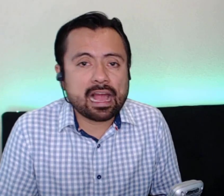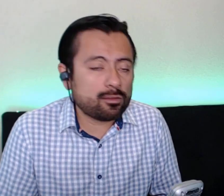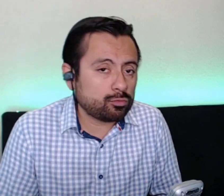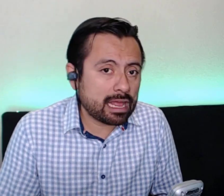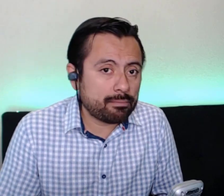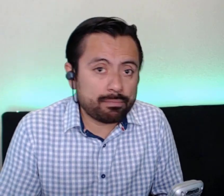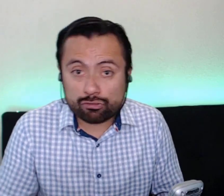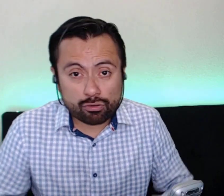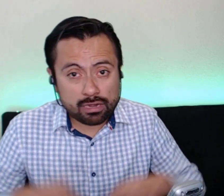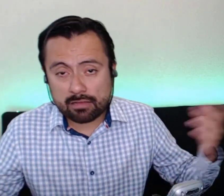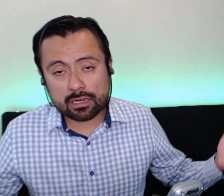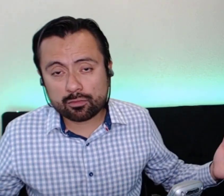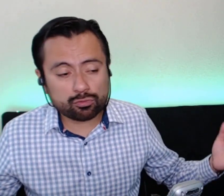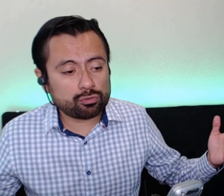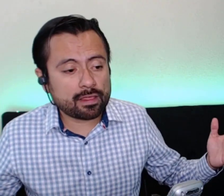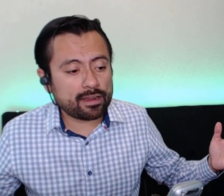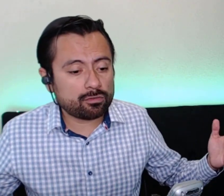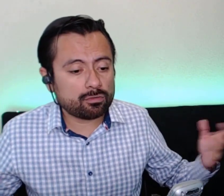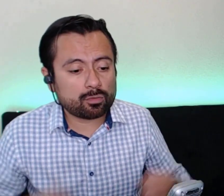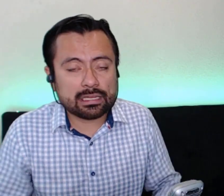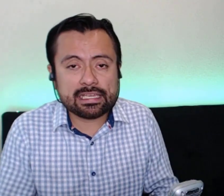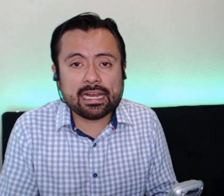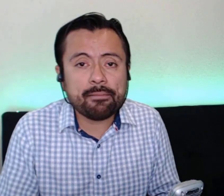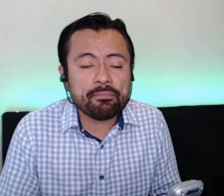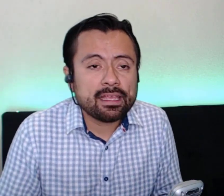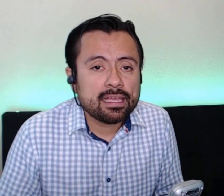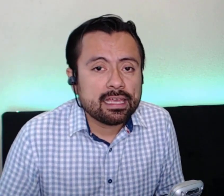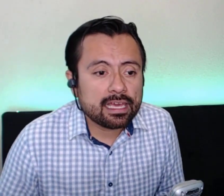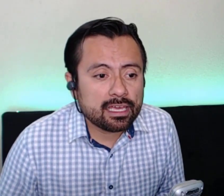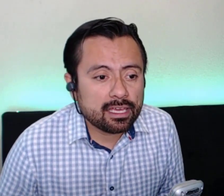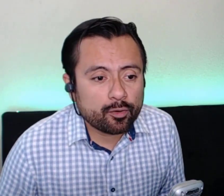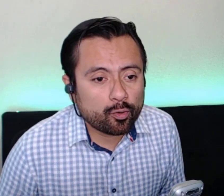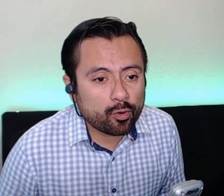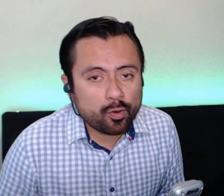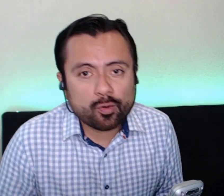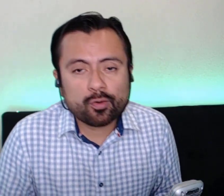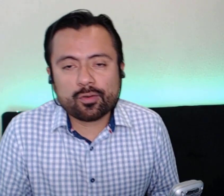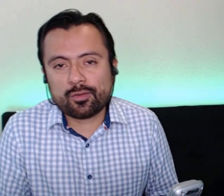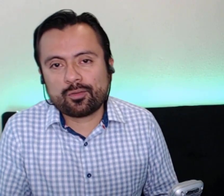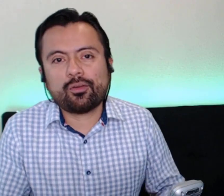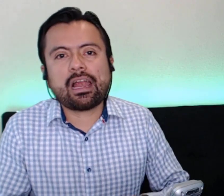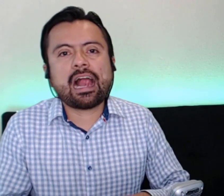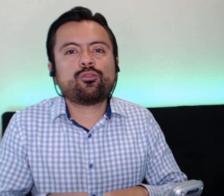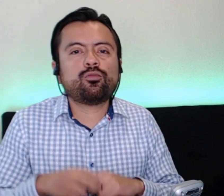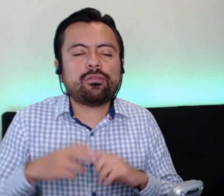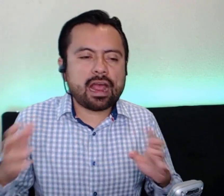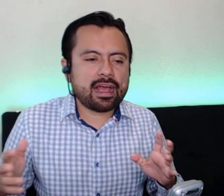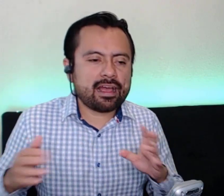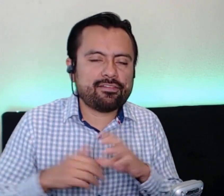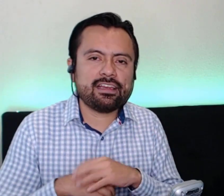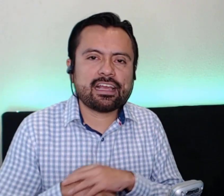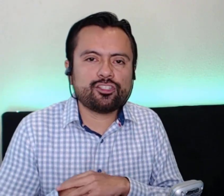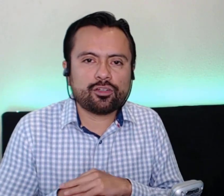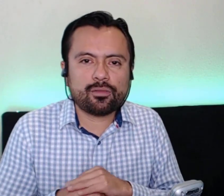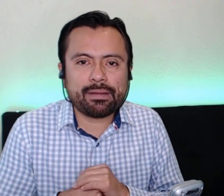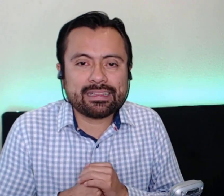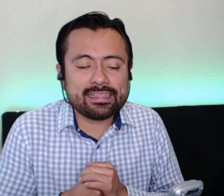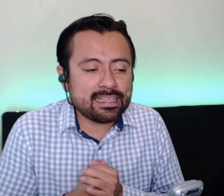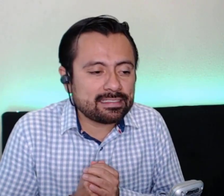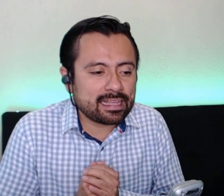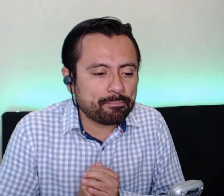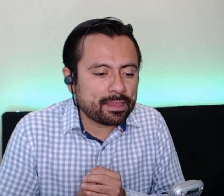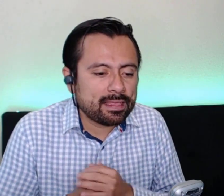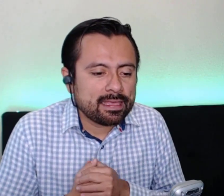alguna persona en algún ciudadano cualquiera o con alguna afiliación